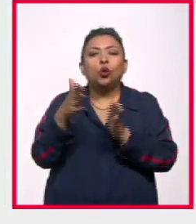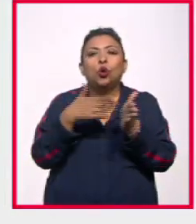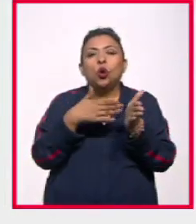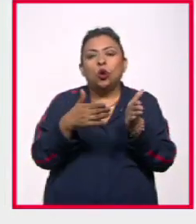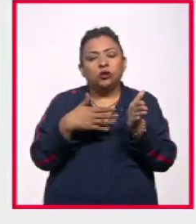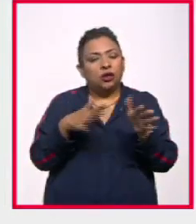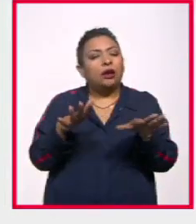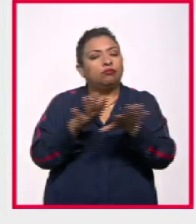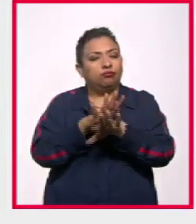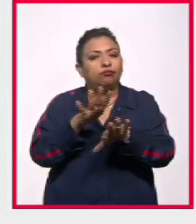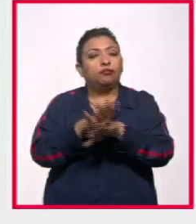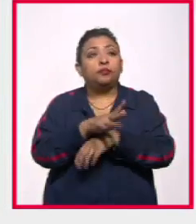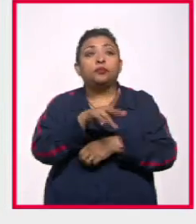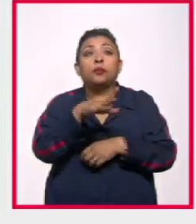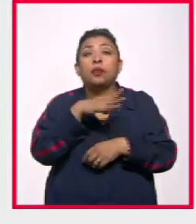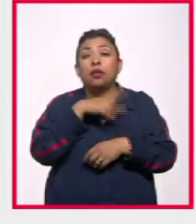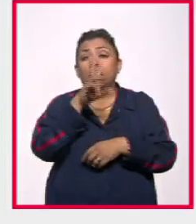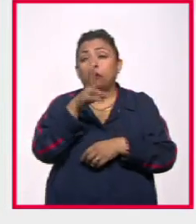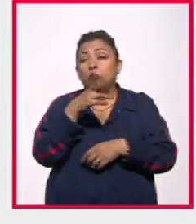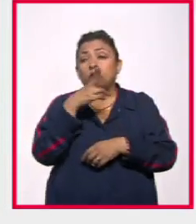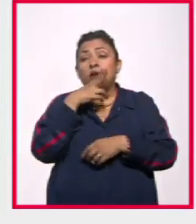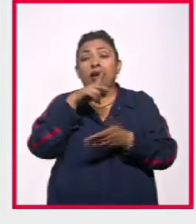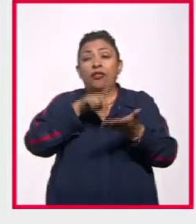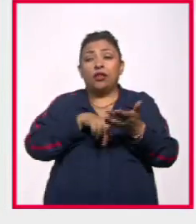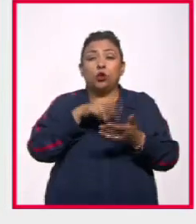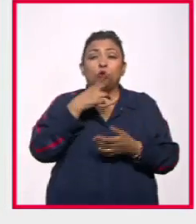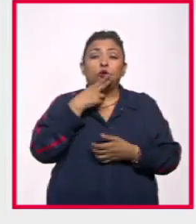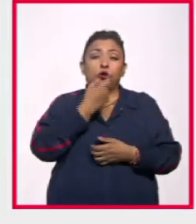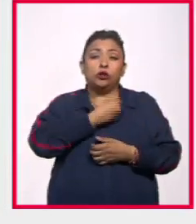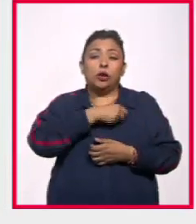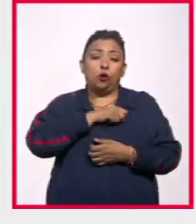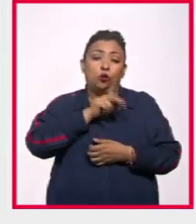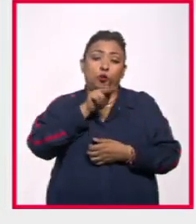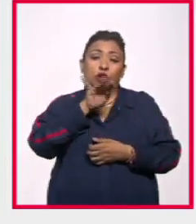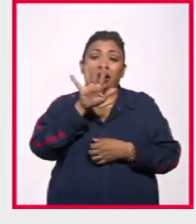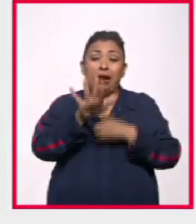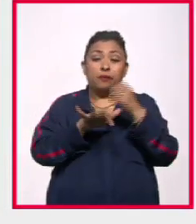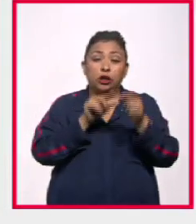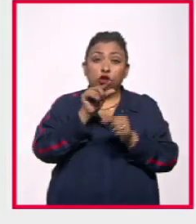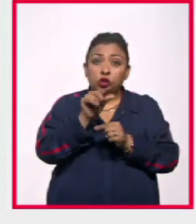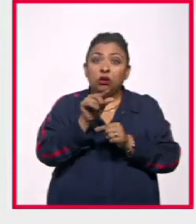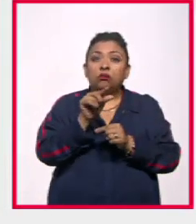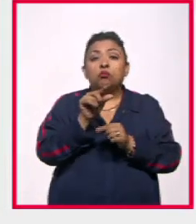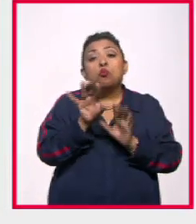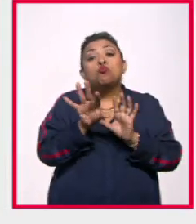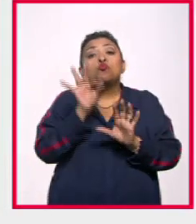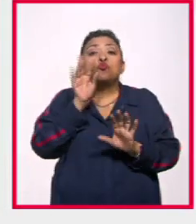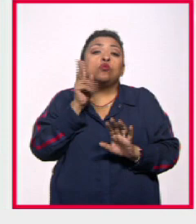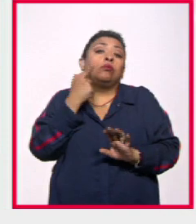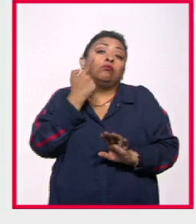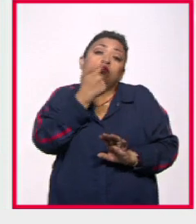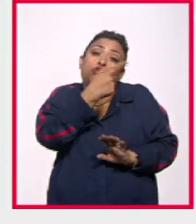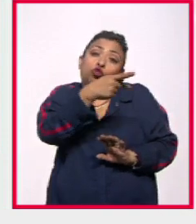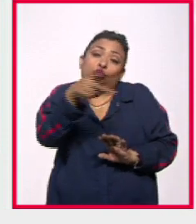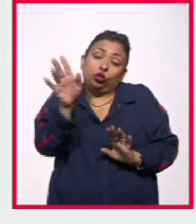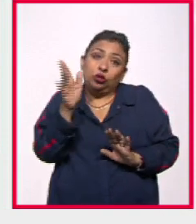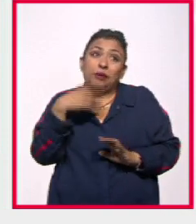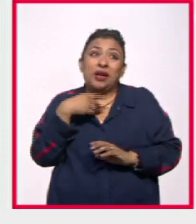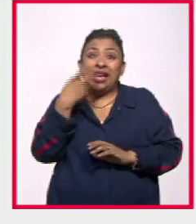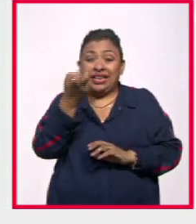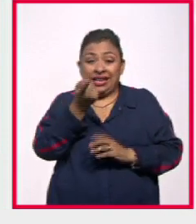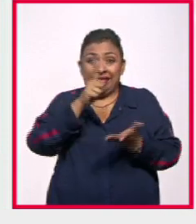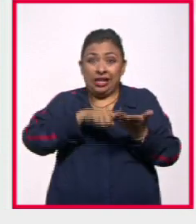cocina. Como una valiosa fuente de proteínas, los insectos pueden ser considerados una opción, No obstante, esa